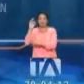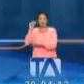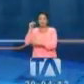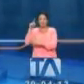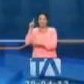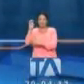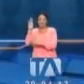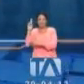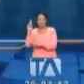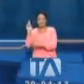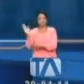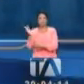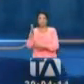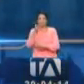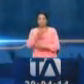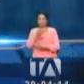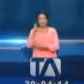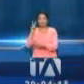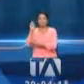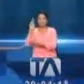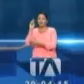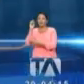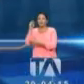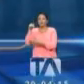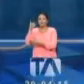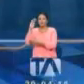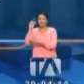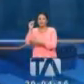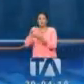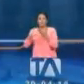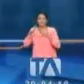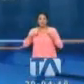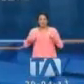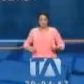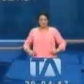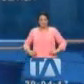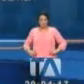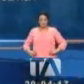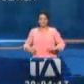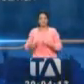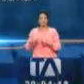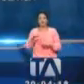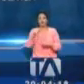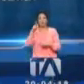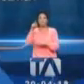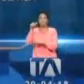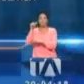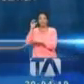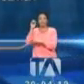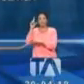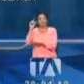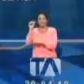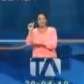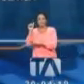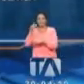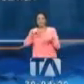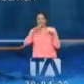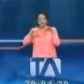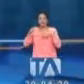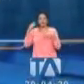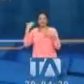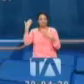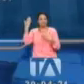Administración. Verónica Espinosa sería ratificada en el Ministerio de Salud, al igual que Paola Pavón en la Secretaría de la